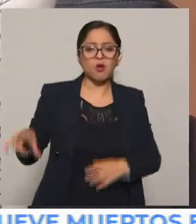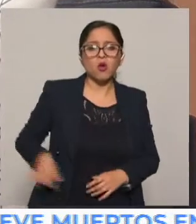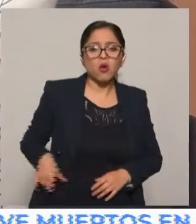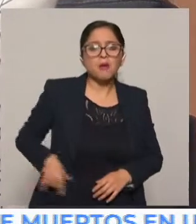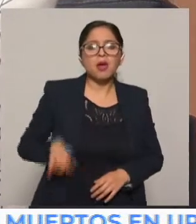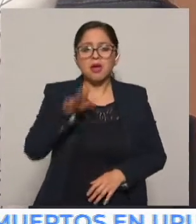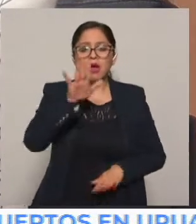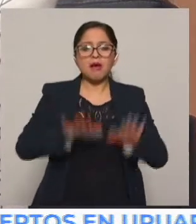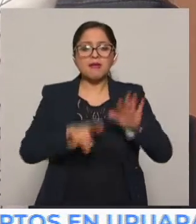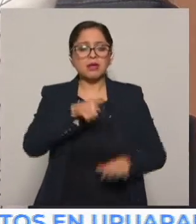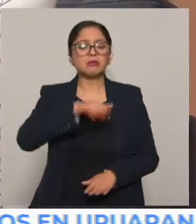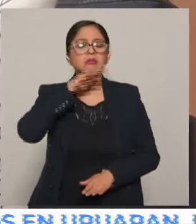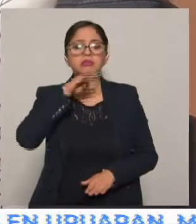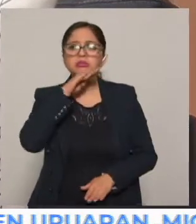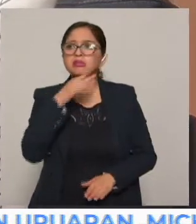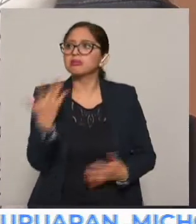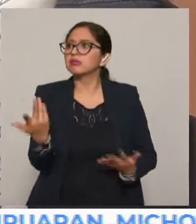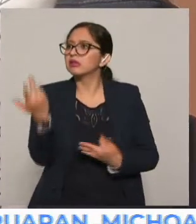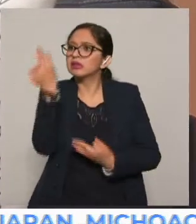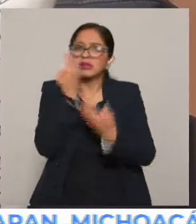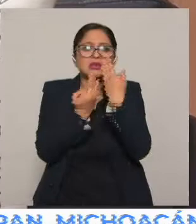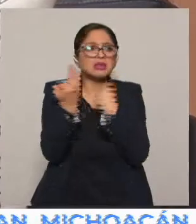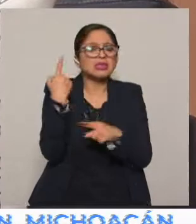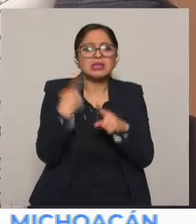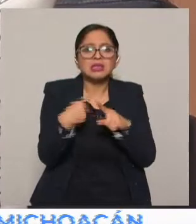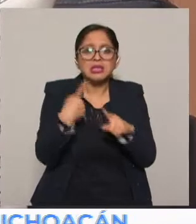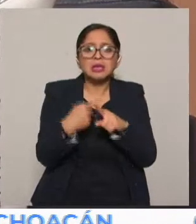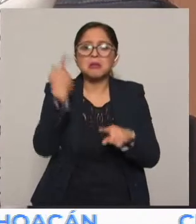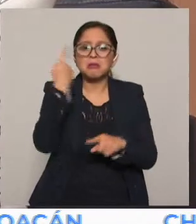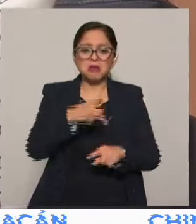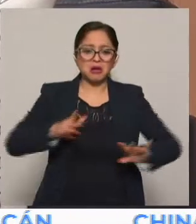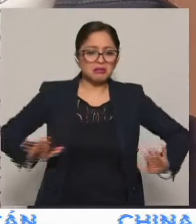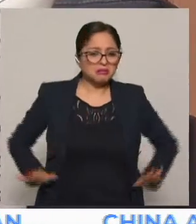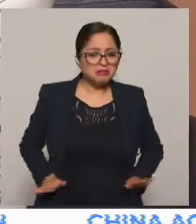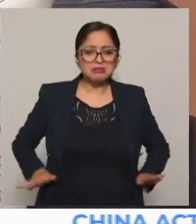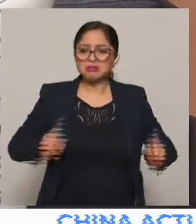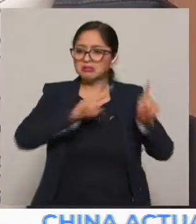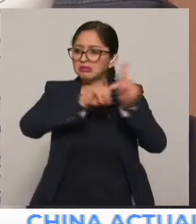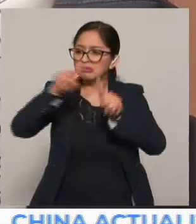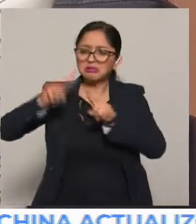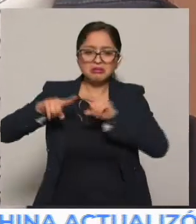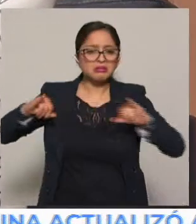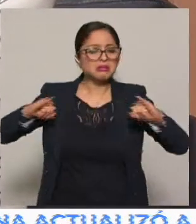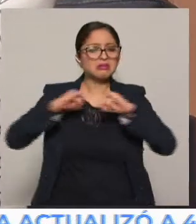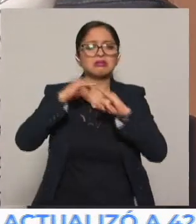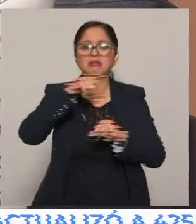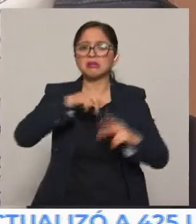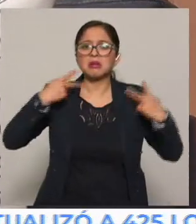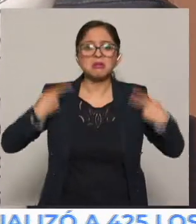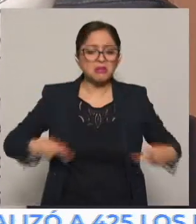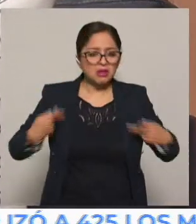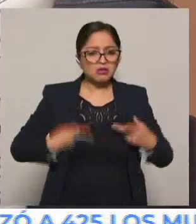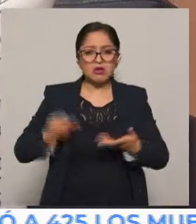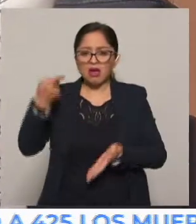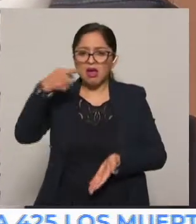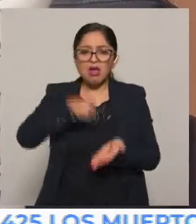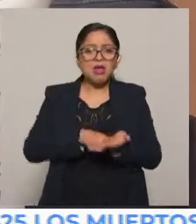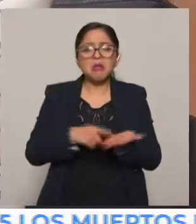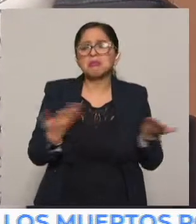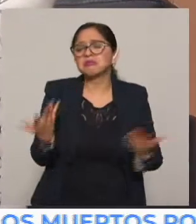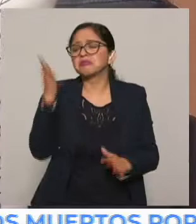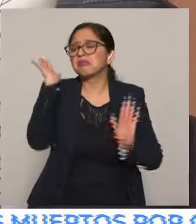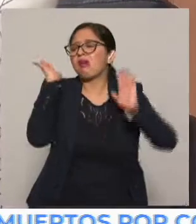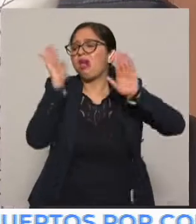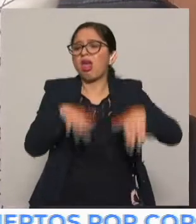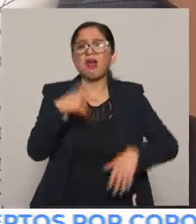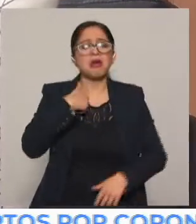Entonces hay una revictimización y hay una actitud de muchas instituciones y de muchas personas que están en las instituciones de no